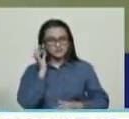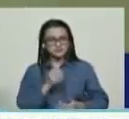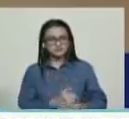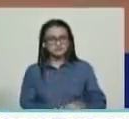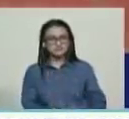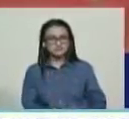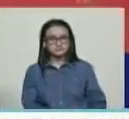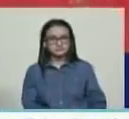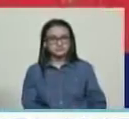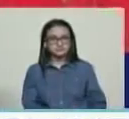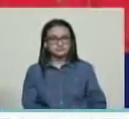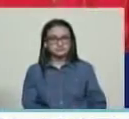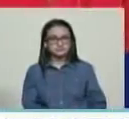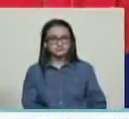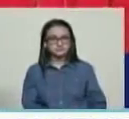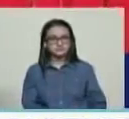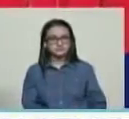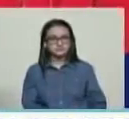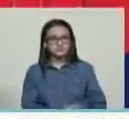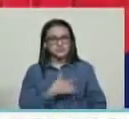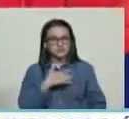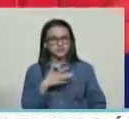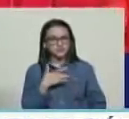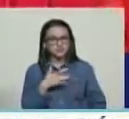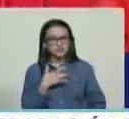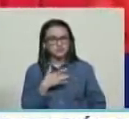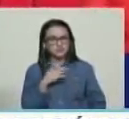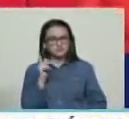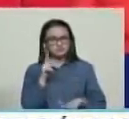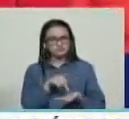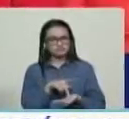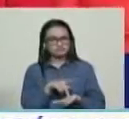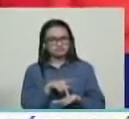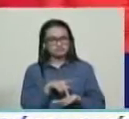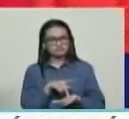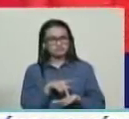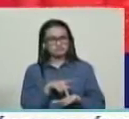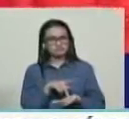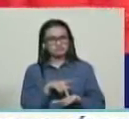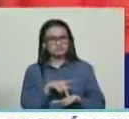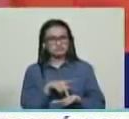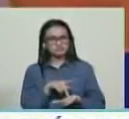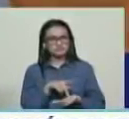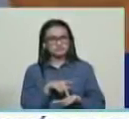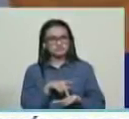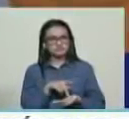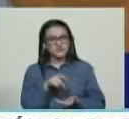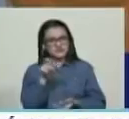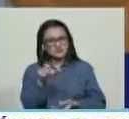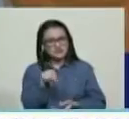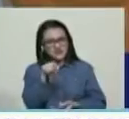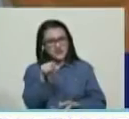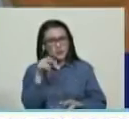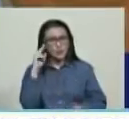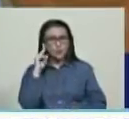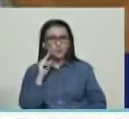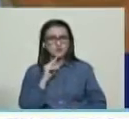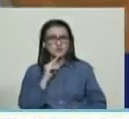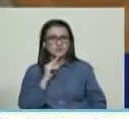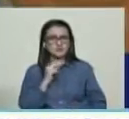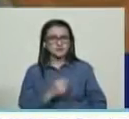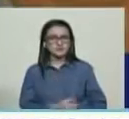que yo me sentía desde que llegamos allá al paseo que ese era Bolívar, el que estaba